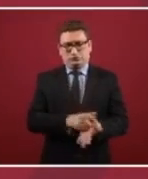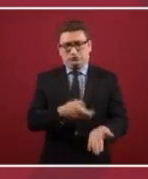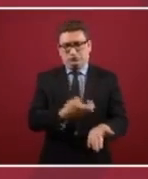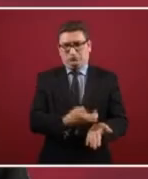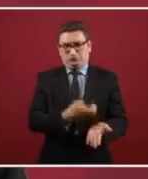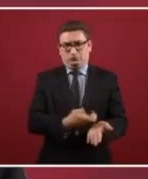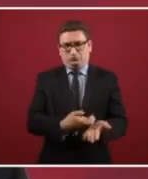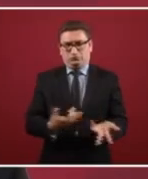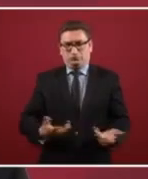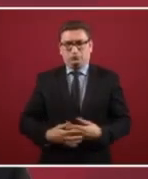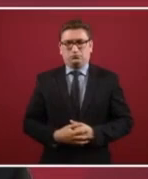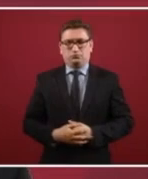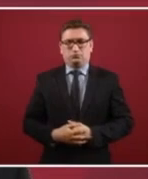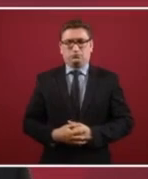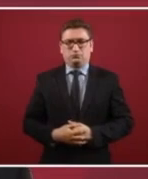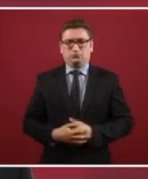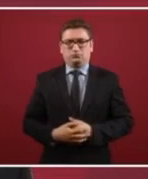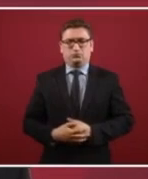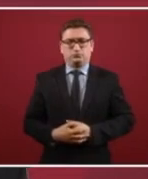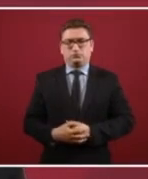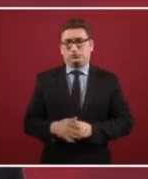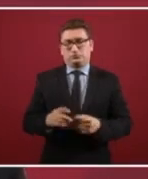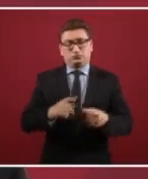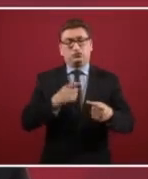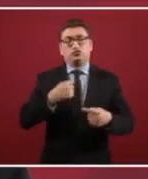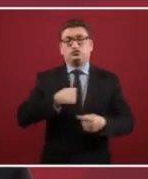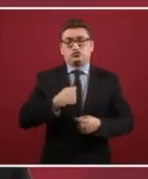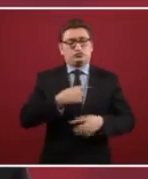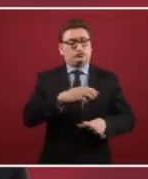no 3